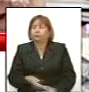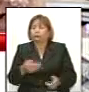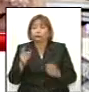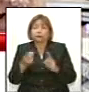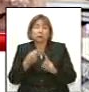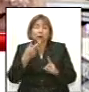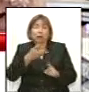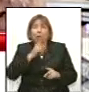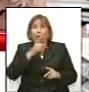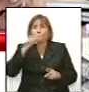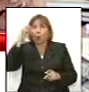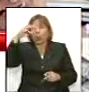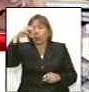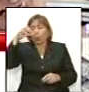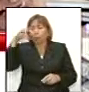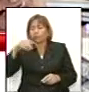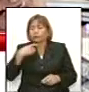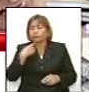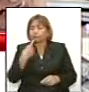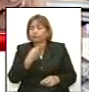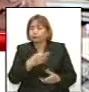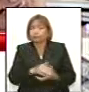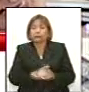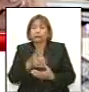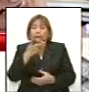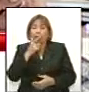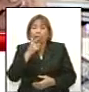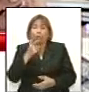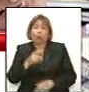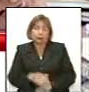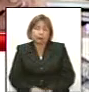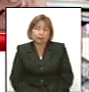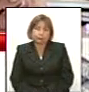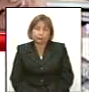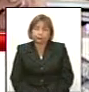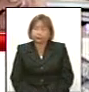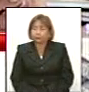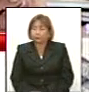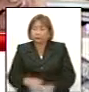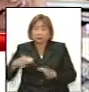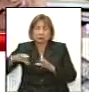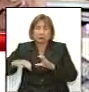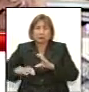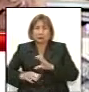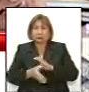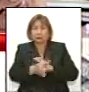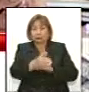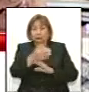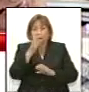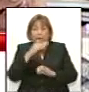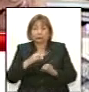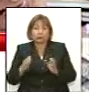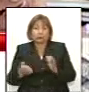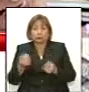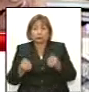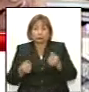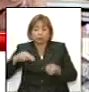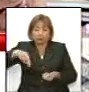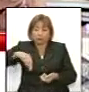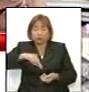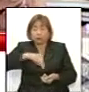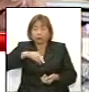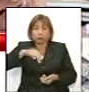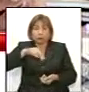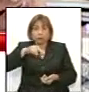primarios, como dijo mi colega, el agua, los desagües, pistas,